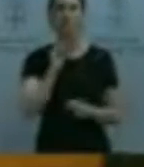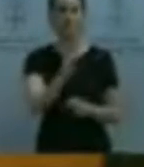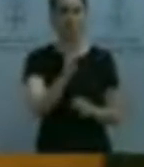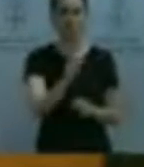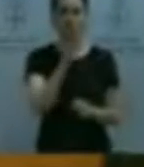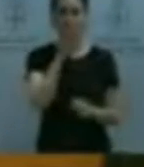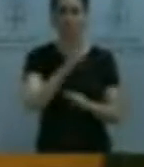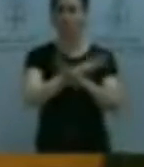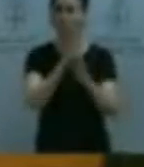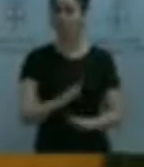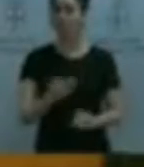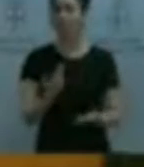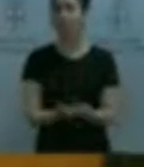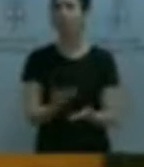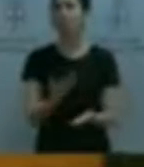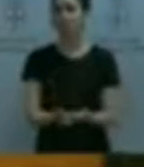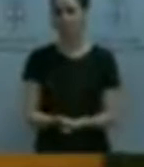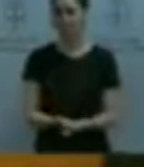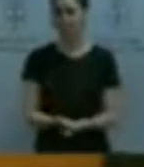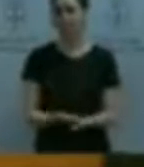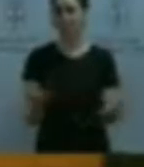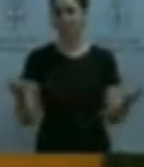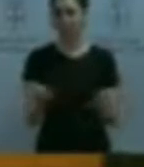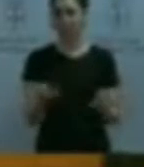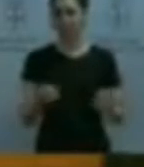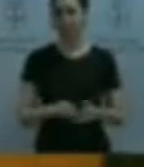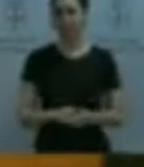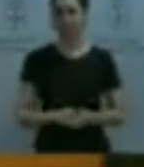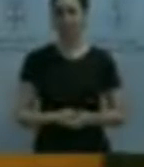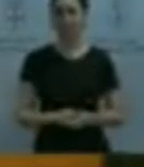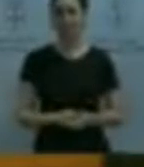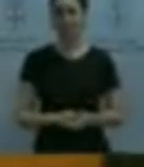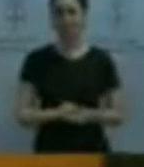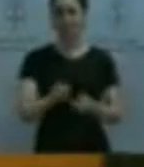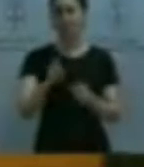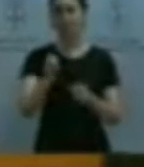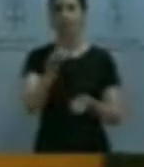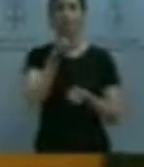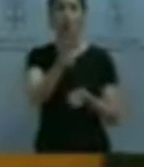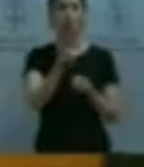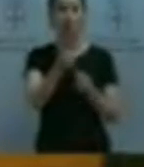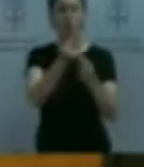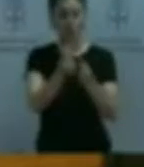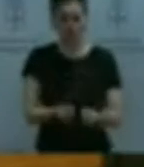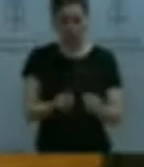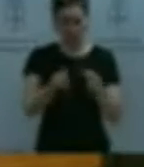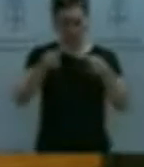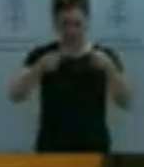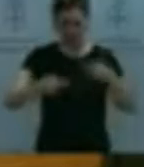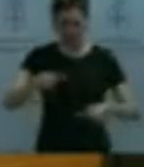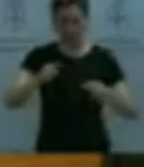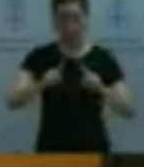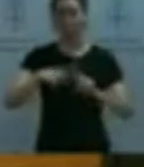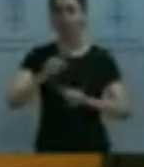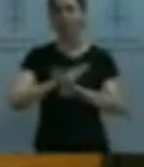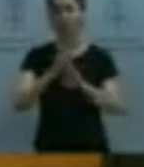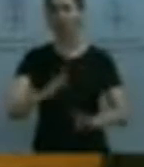que una cosa es lo que cuentan en los presupuestos y otra cosa lo que al final ustedes hacen con parte de esos